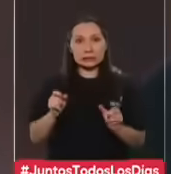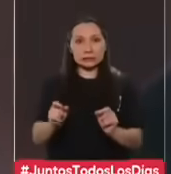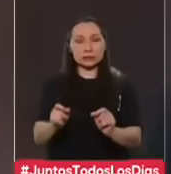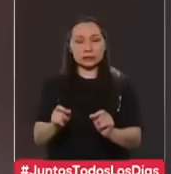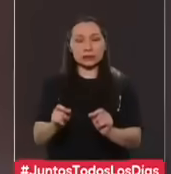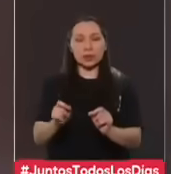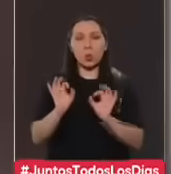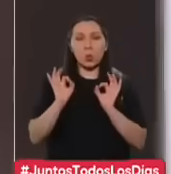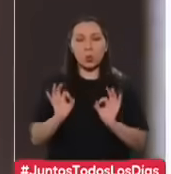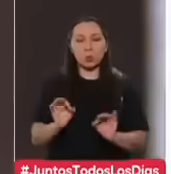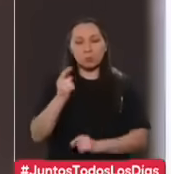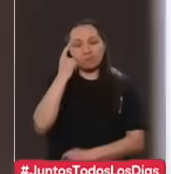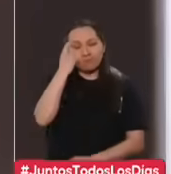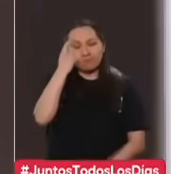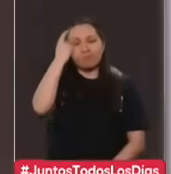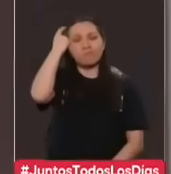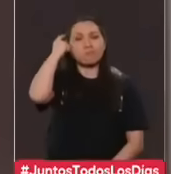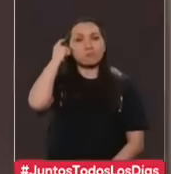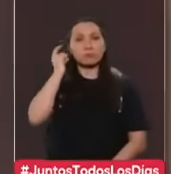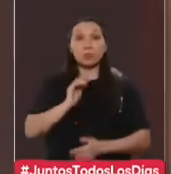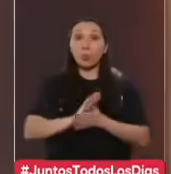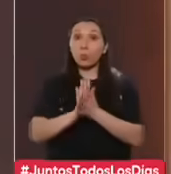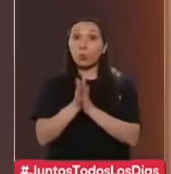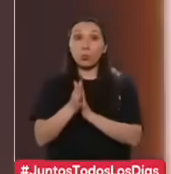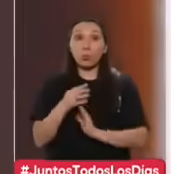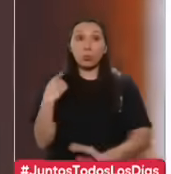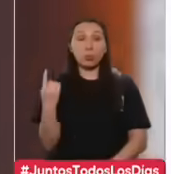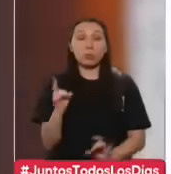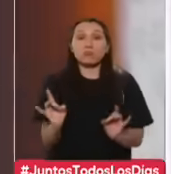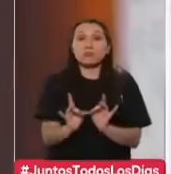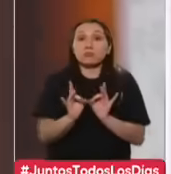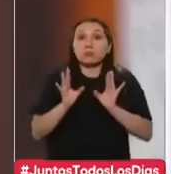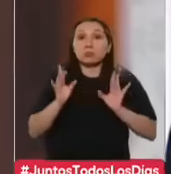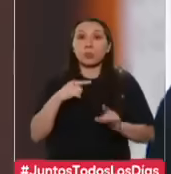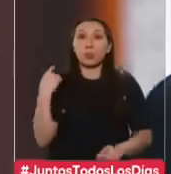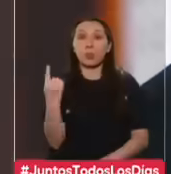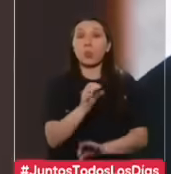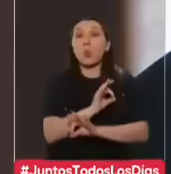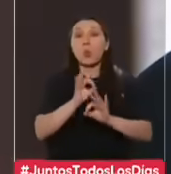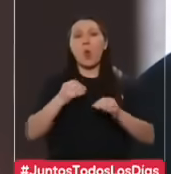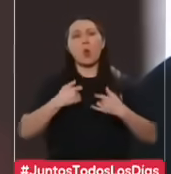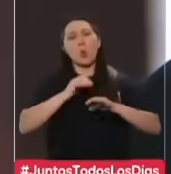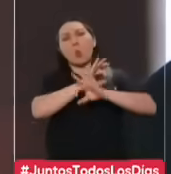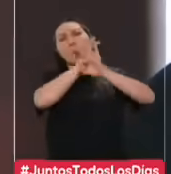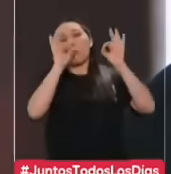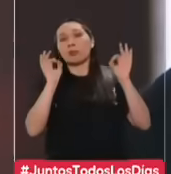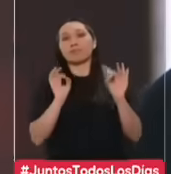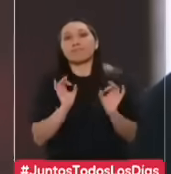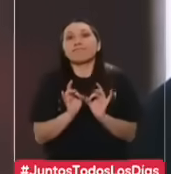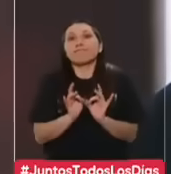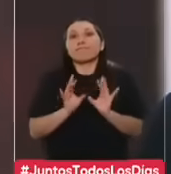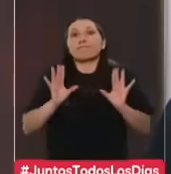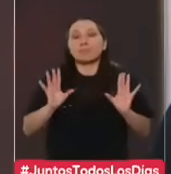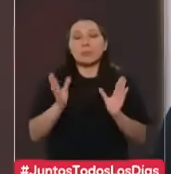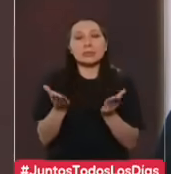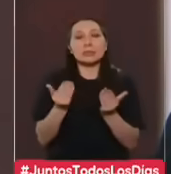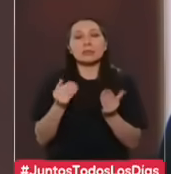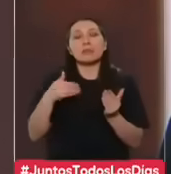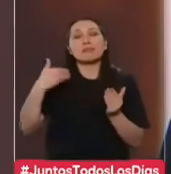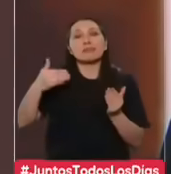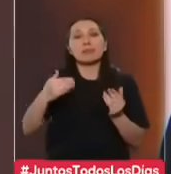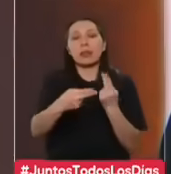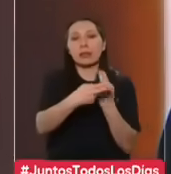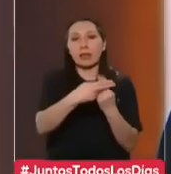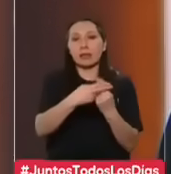día estoy consciente de que todo nos puede pasar a todos. Nadie está libre de necesitar a la